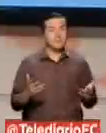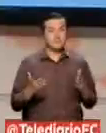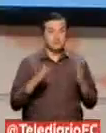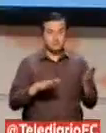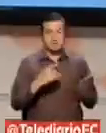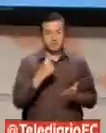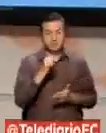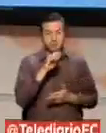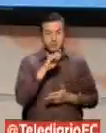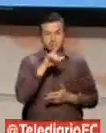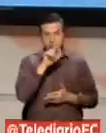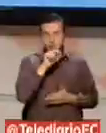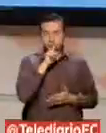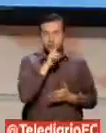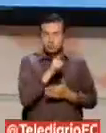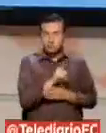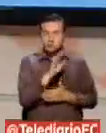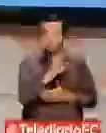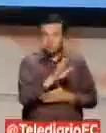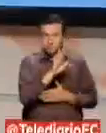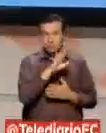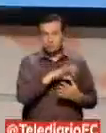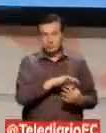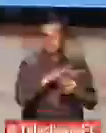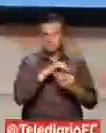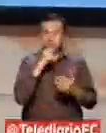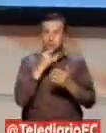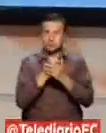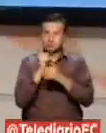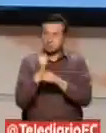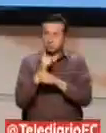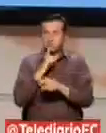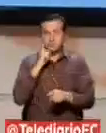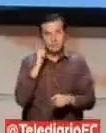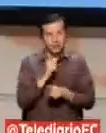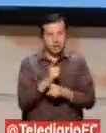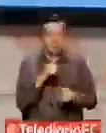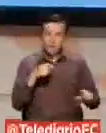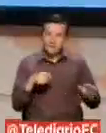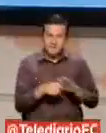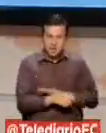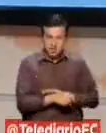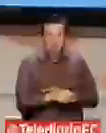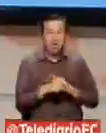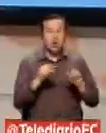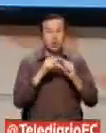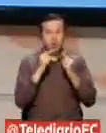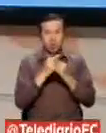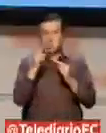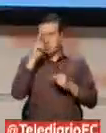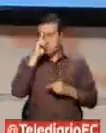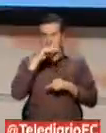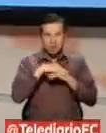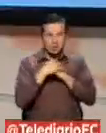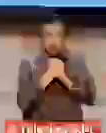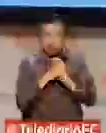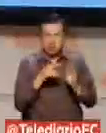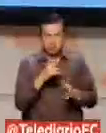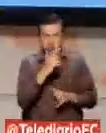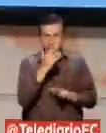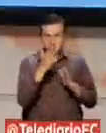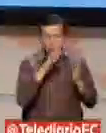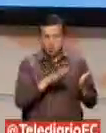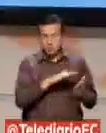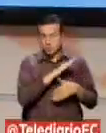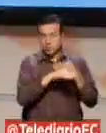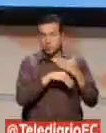muerte del general Gabela tiene una relación directa con la compra de estos helicópteros. Es decir, fue crimen organizado de acuerdo a lo que nosotros hemos analizado en